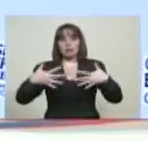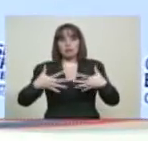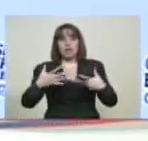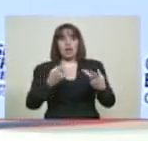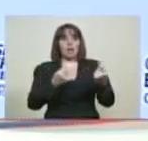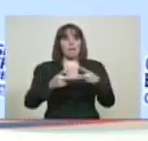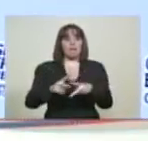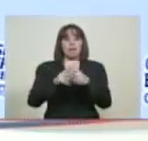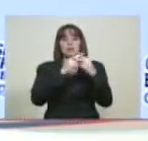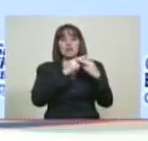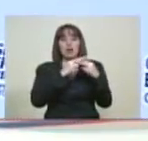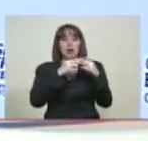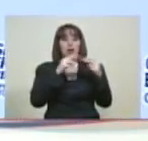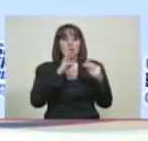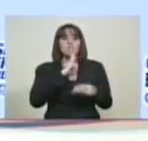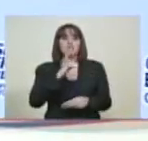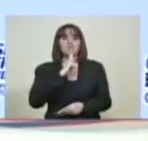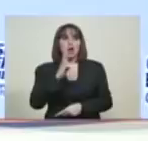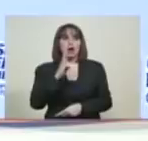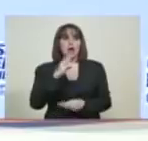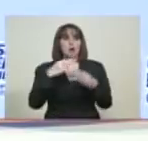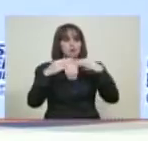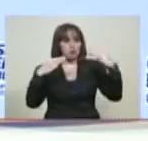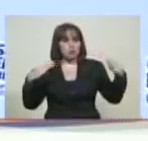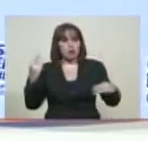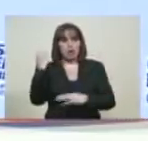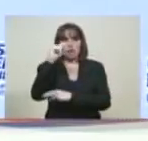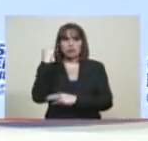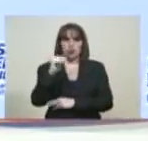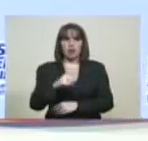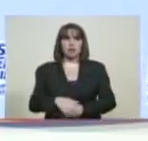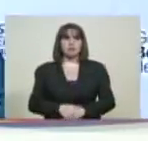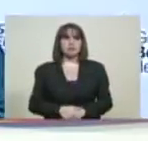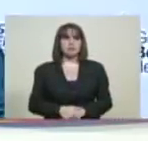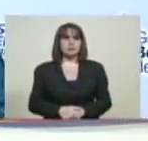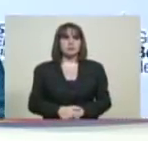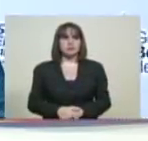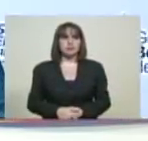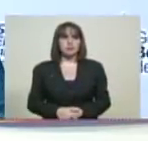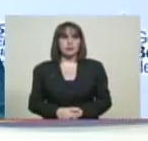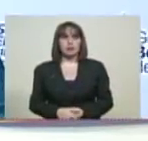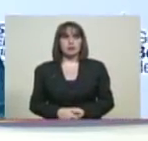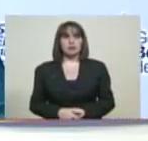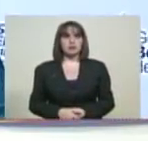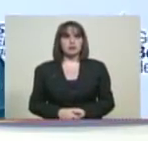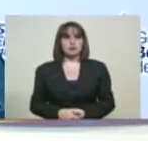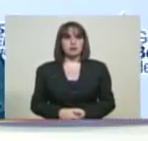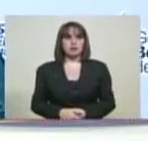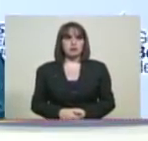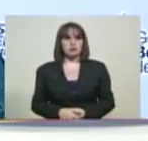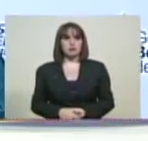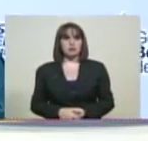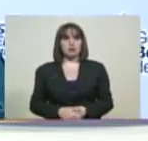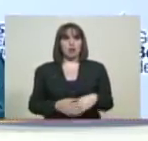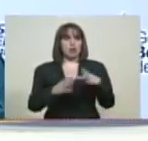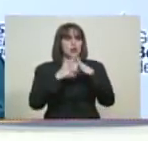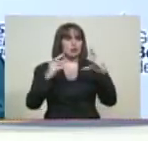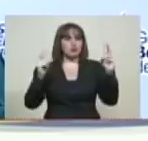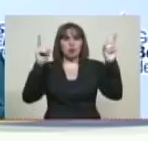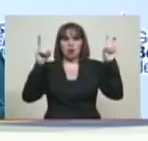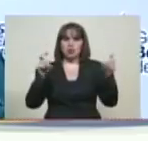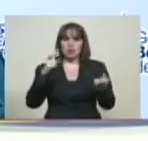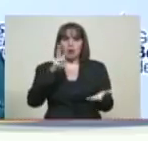banca pública nacional rectos todos los temas aprobados durante